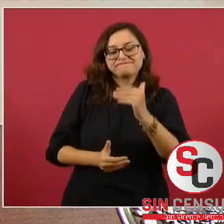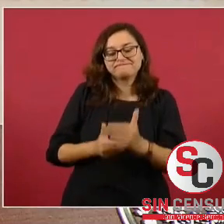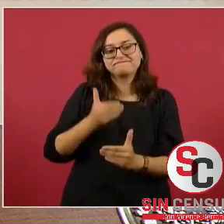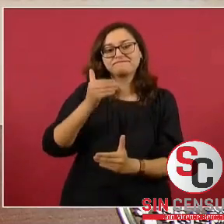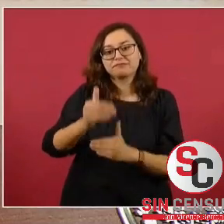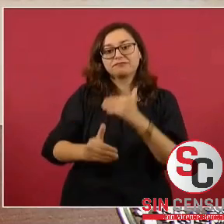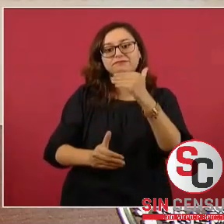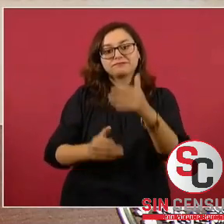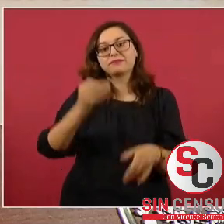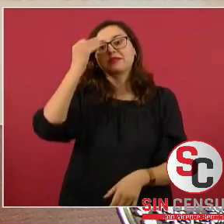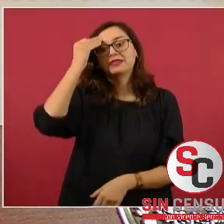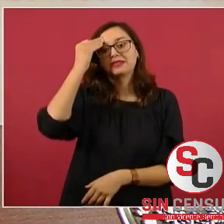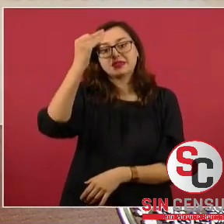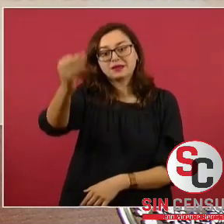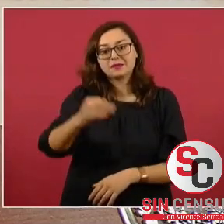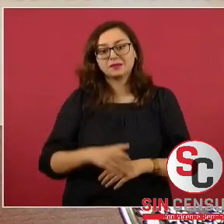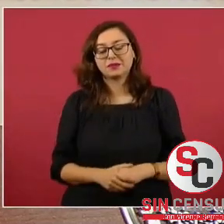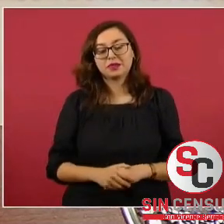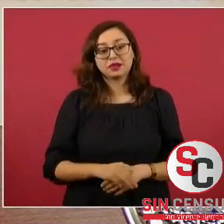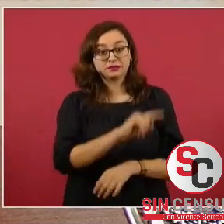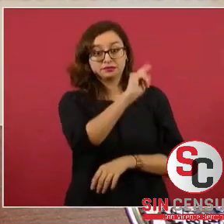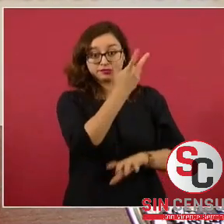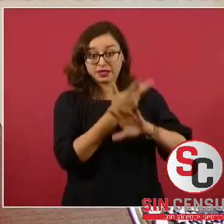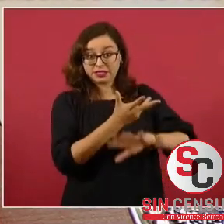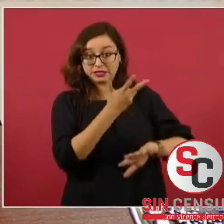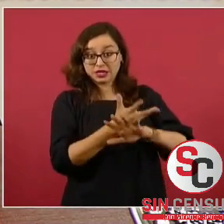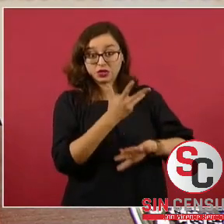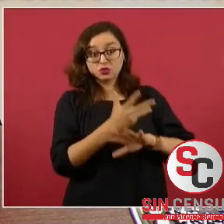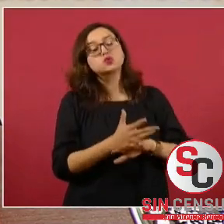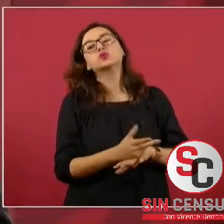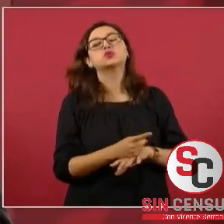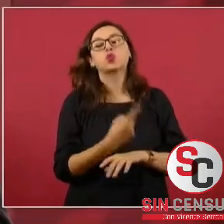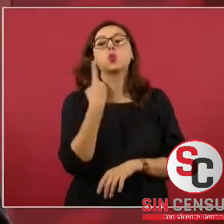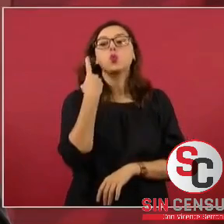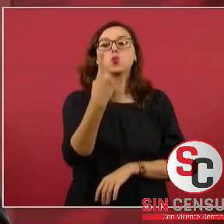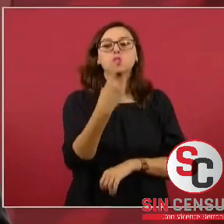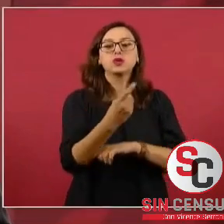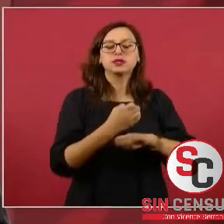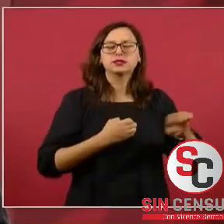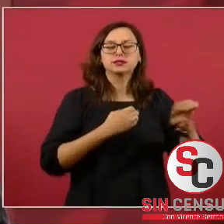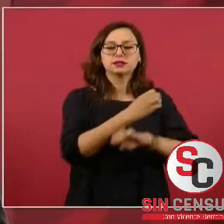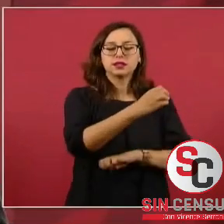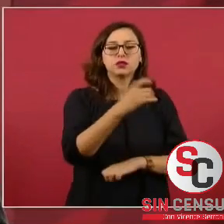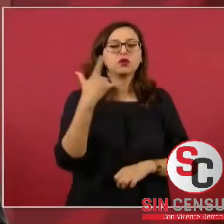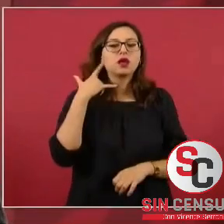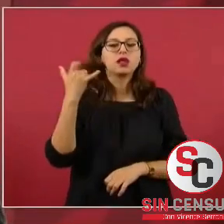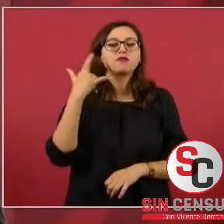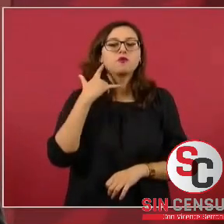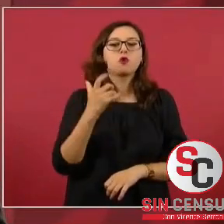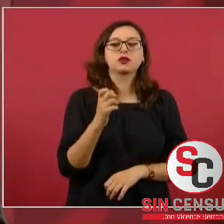es en California y en especial en San Francisco,